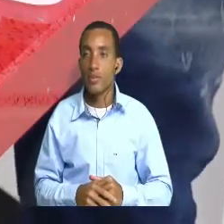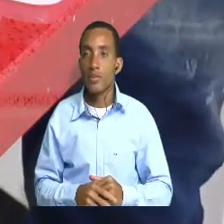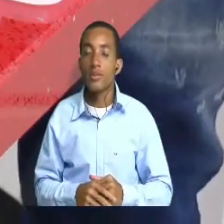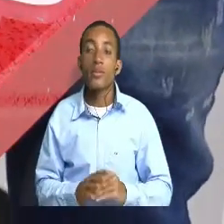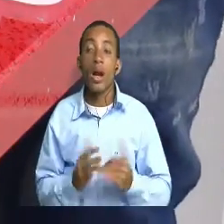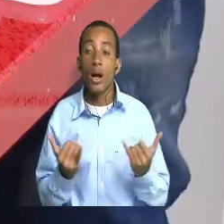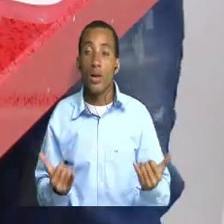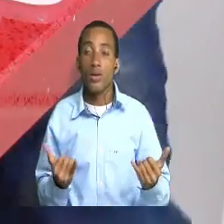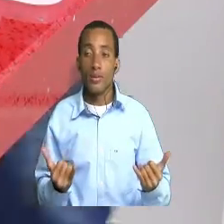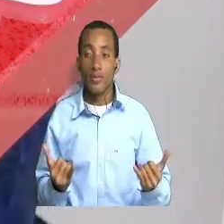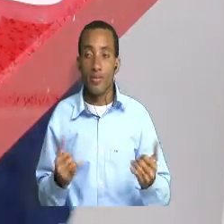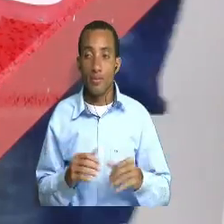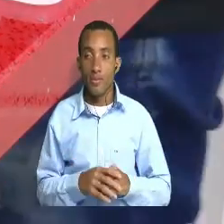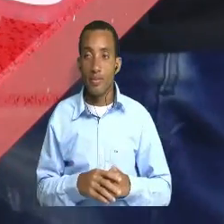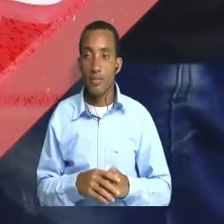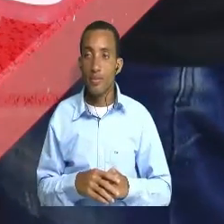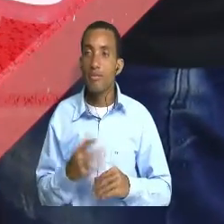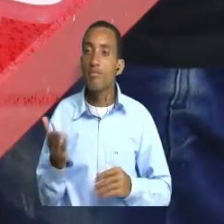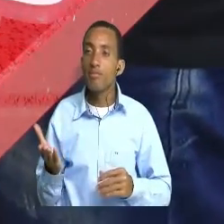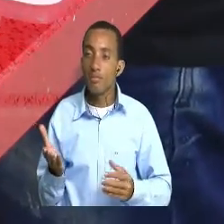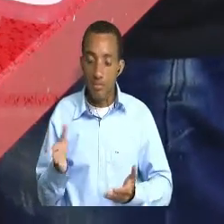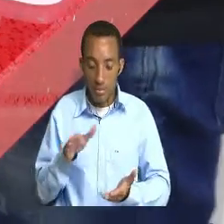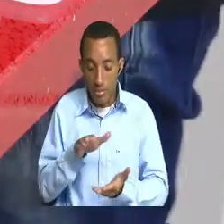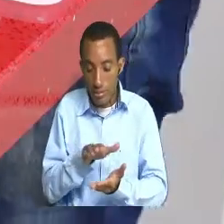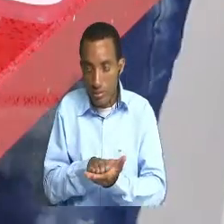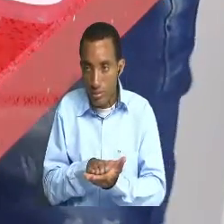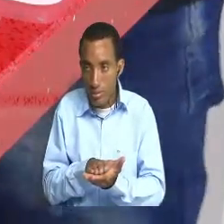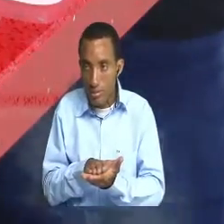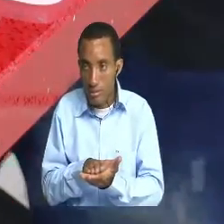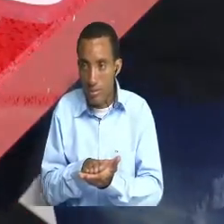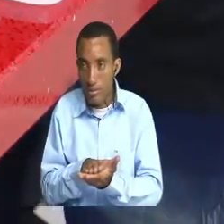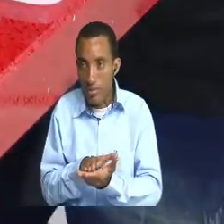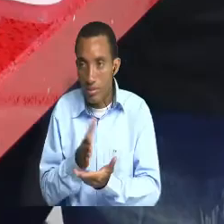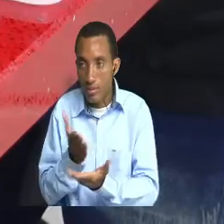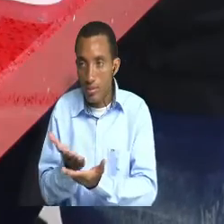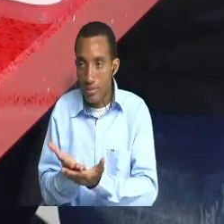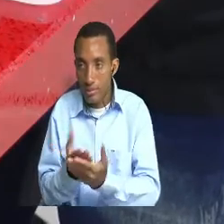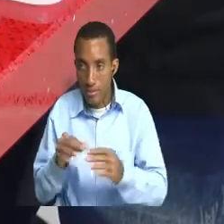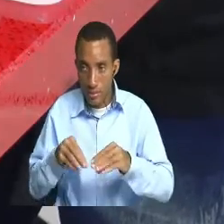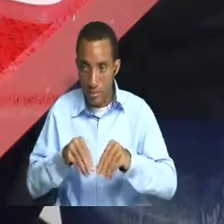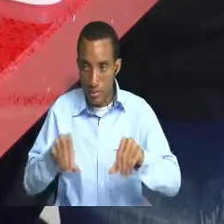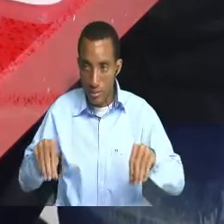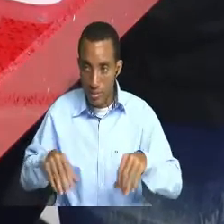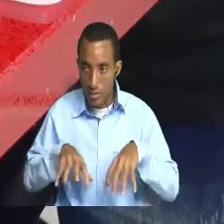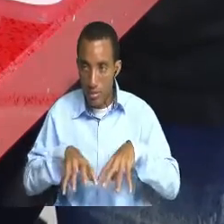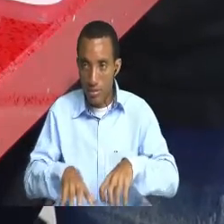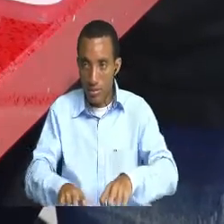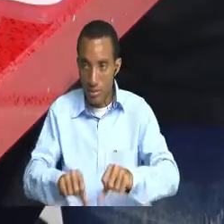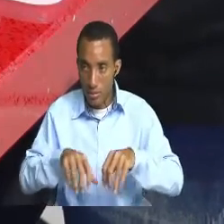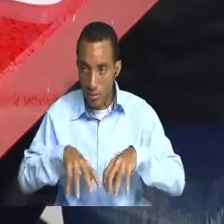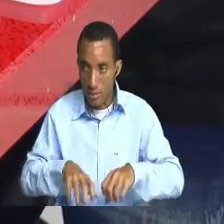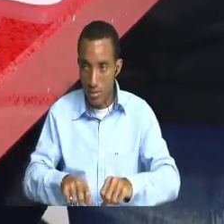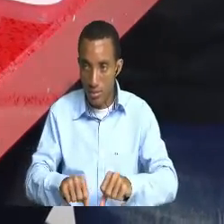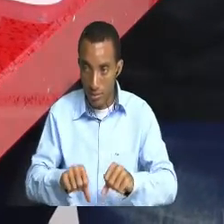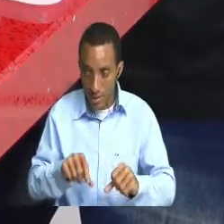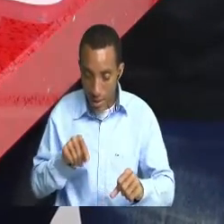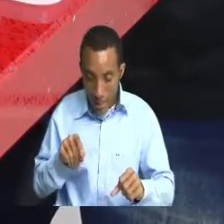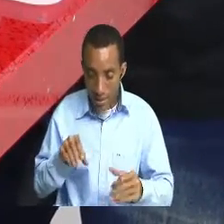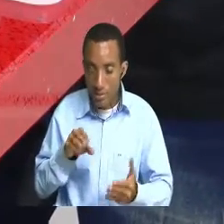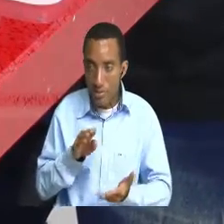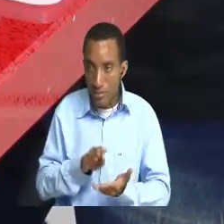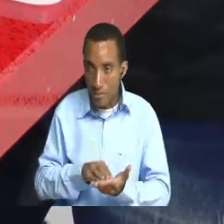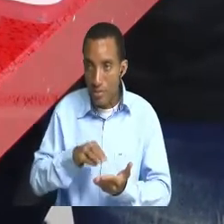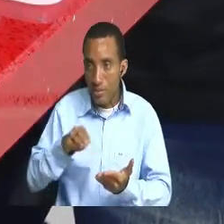si estás colocarlos sobre aquí donde vamos a empezar en